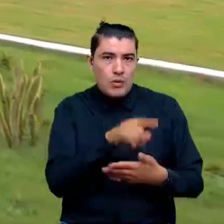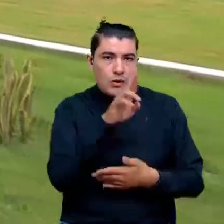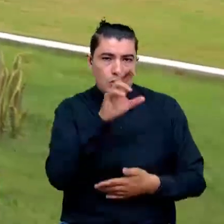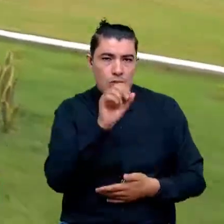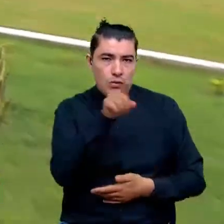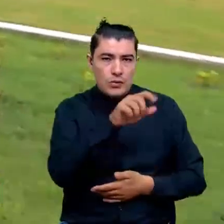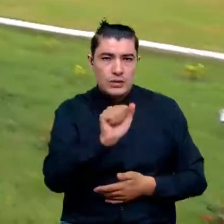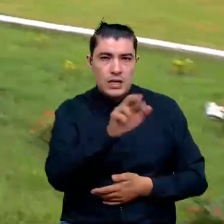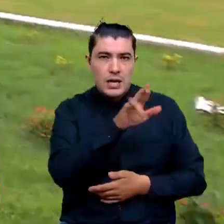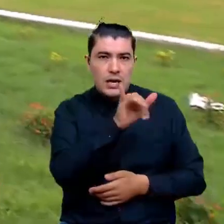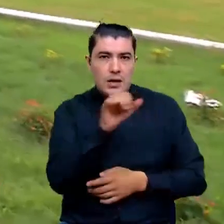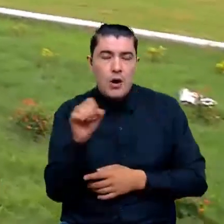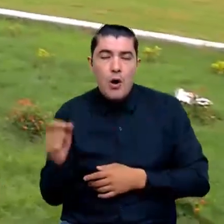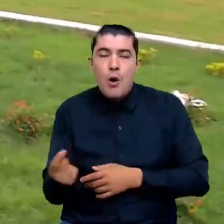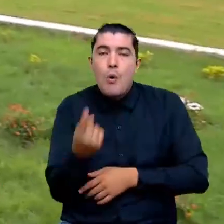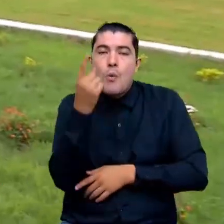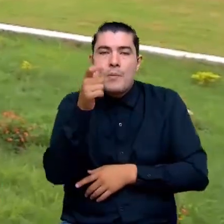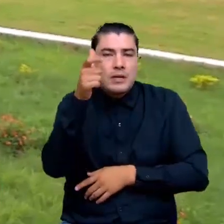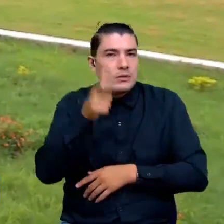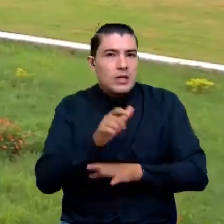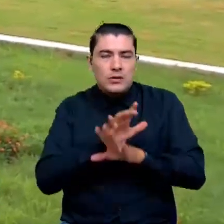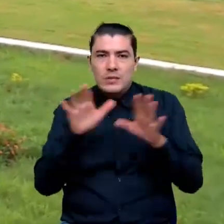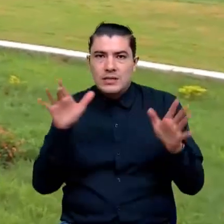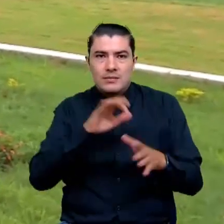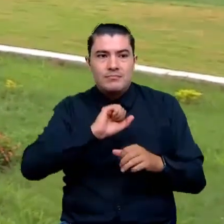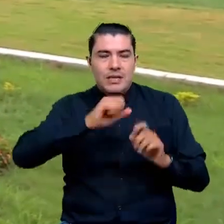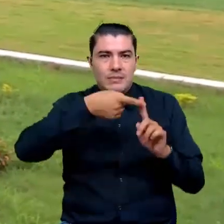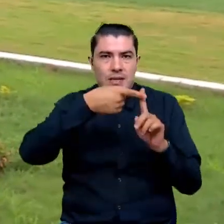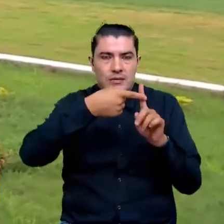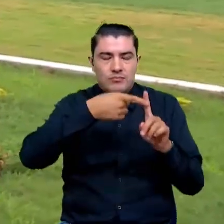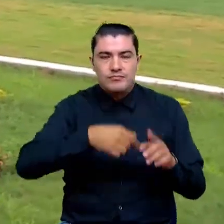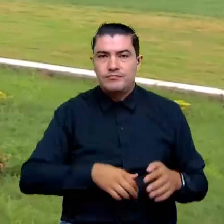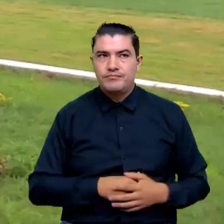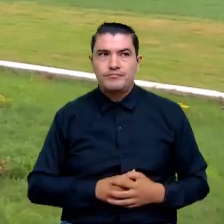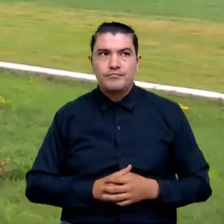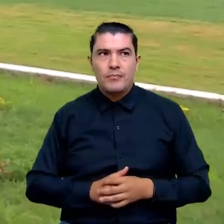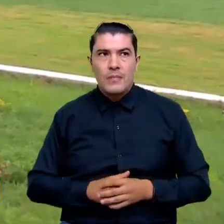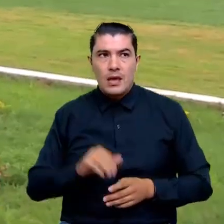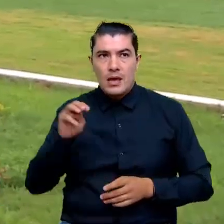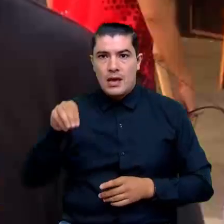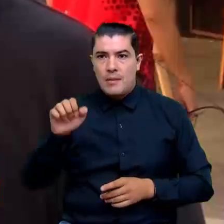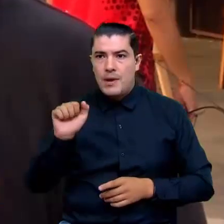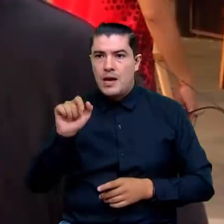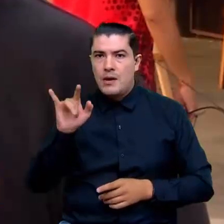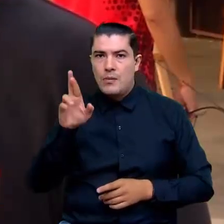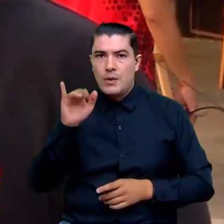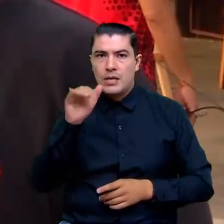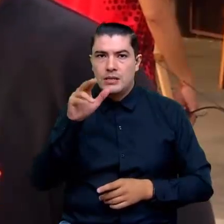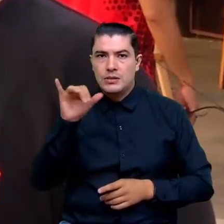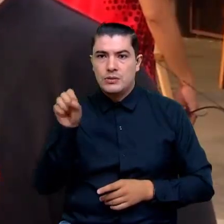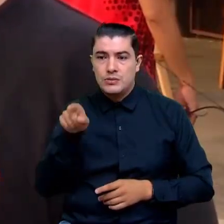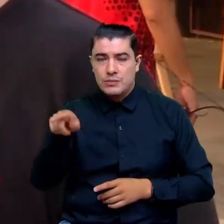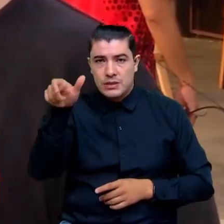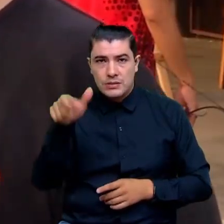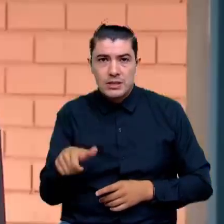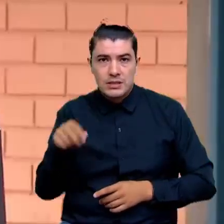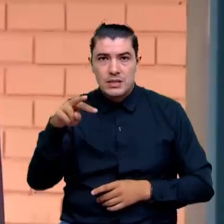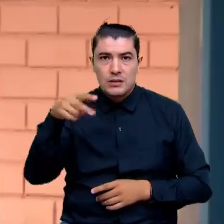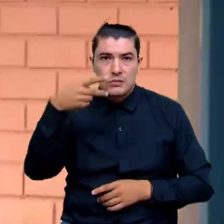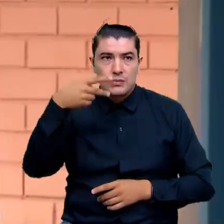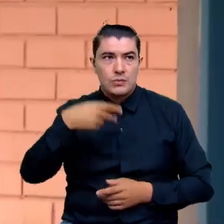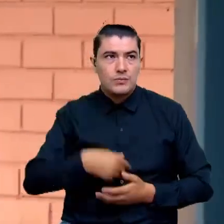desafortunadamente sólo podía existir uno el primero mauricio quedó de 2d en segundo lugar